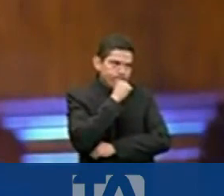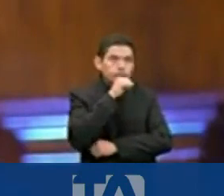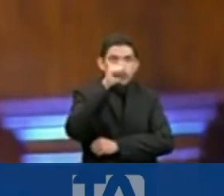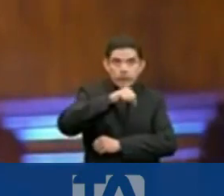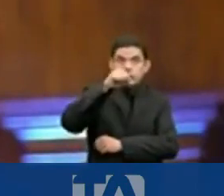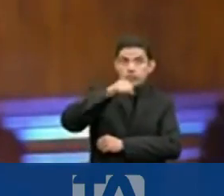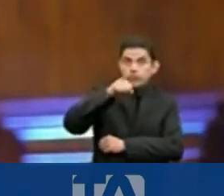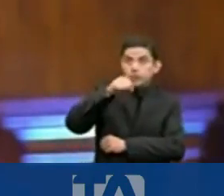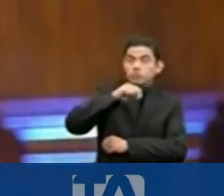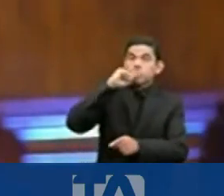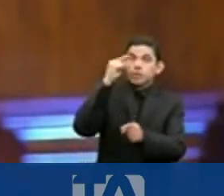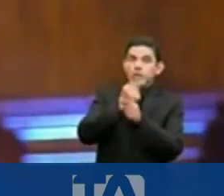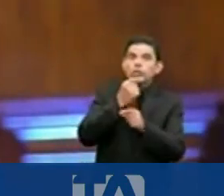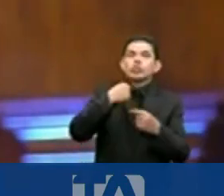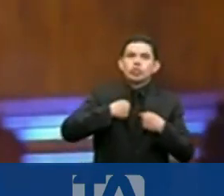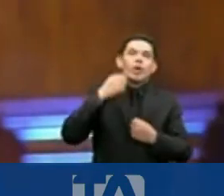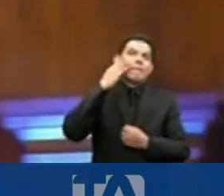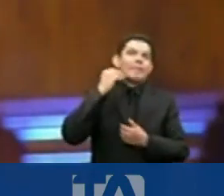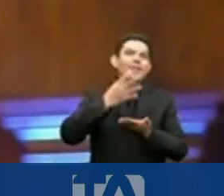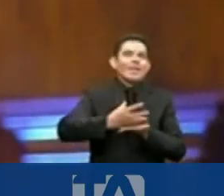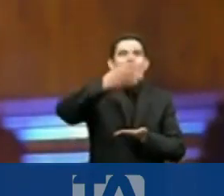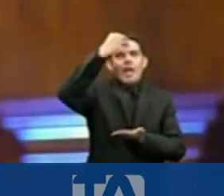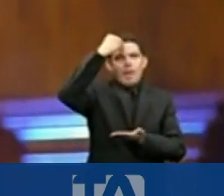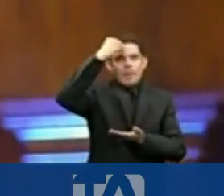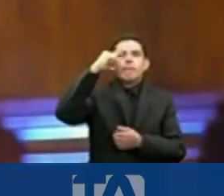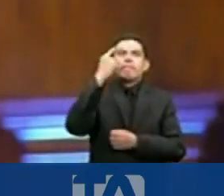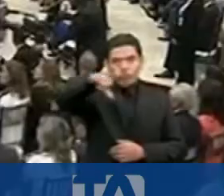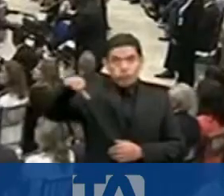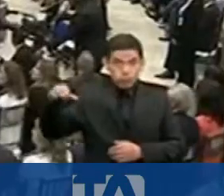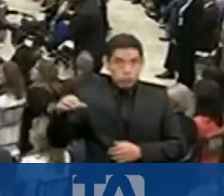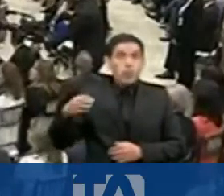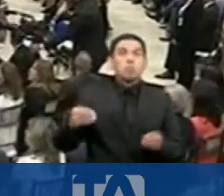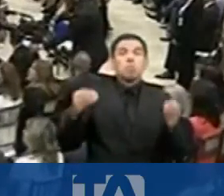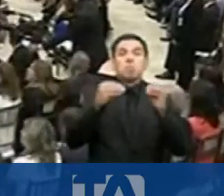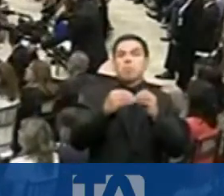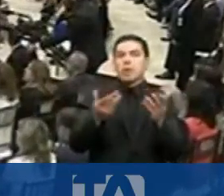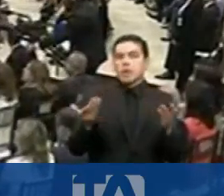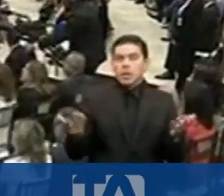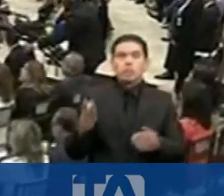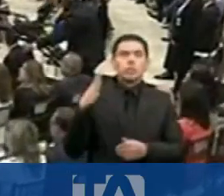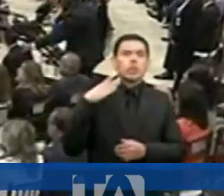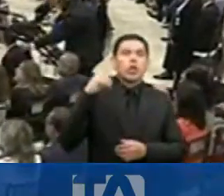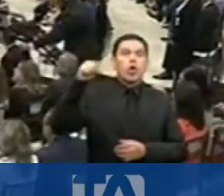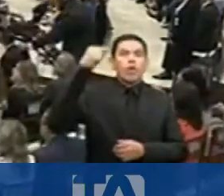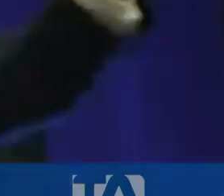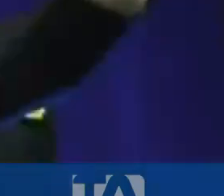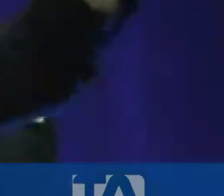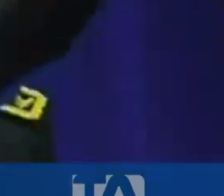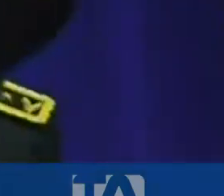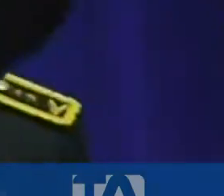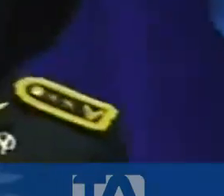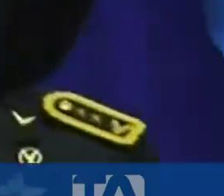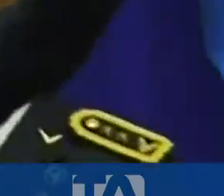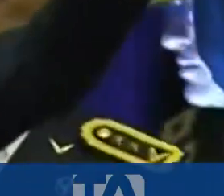mis mayores aprendizajes en este primer año. Ahora, dijo Lasso, el desafío es mejorar